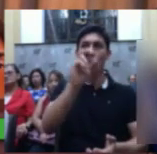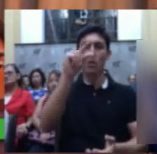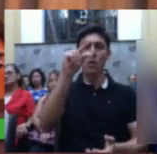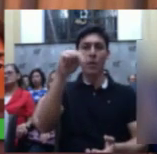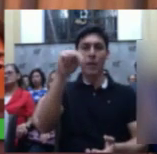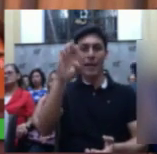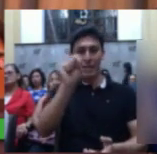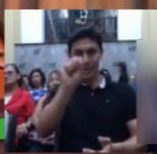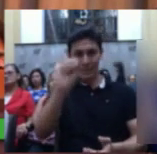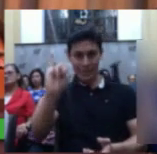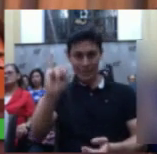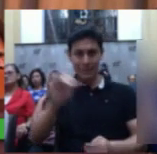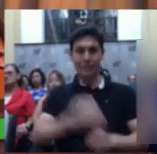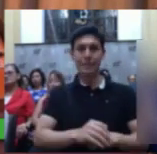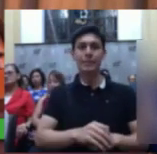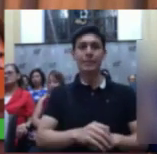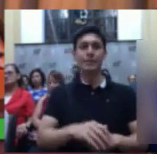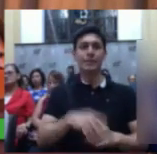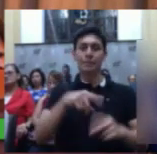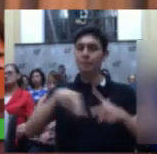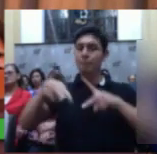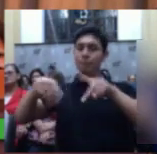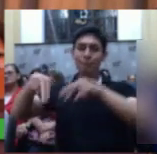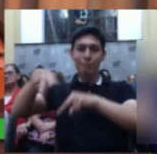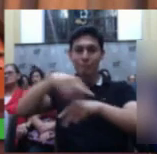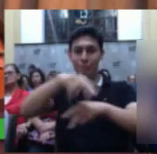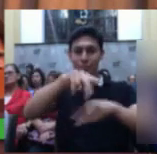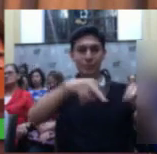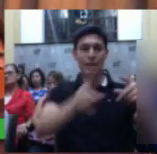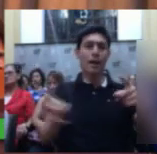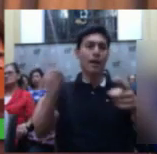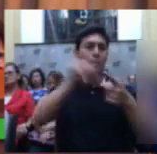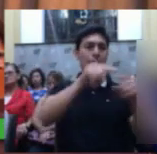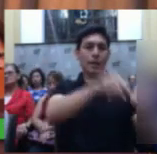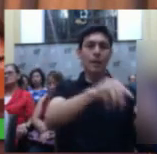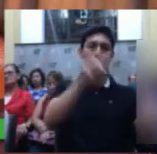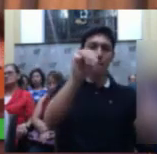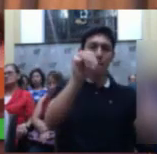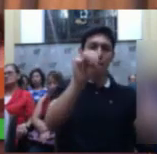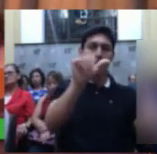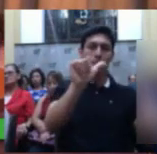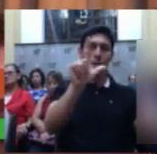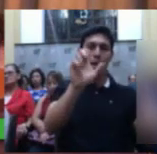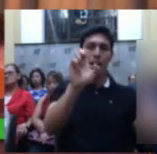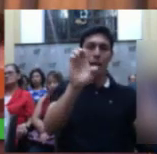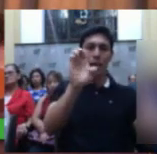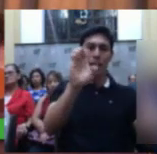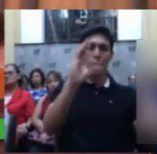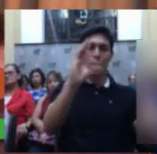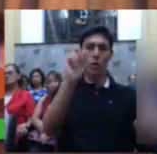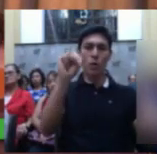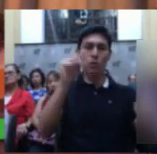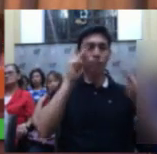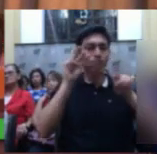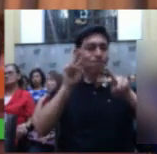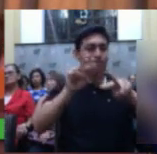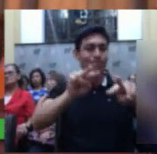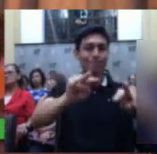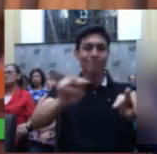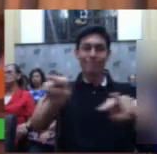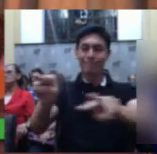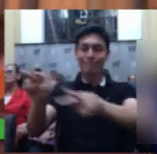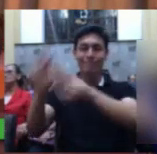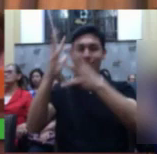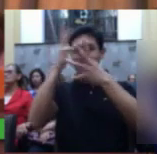calles tiznadas por las moreras hasta el malecón, a contemplar la inmensidad del mar y